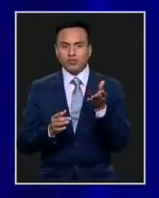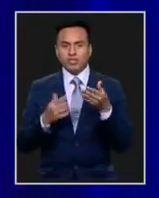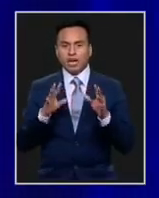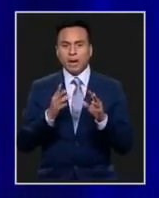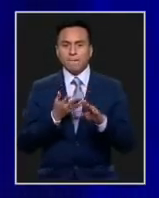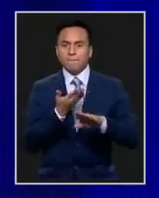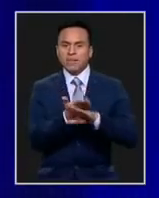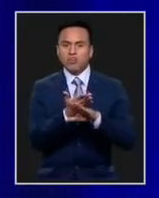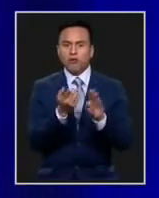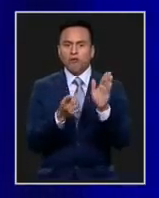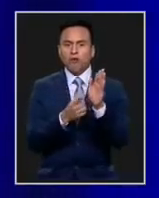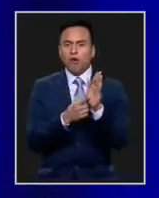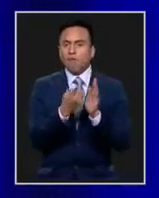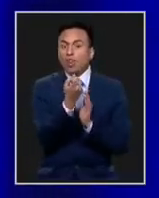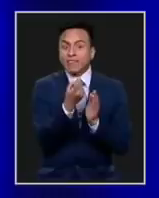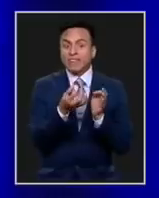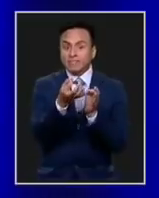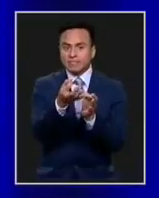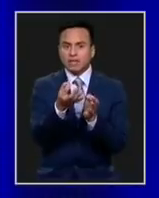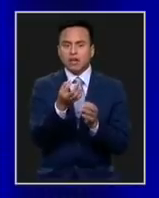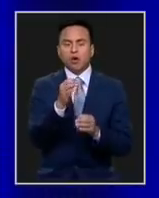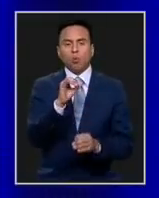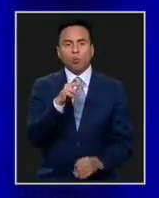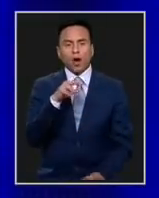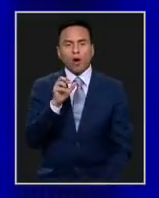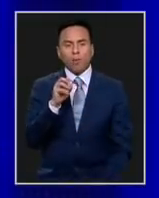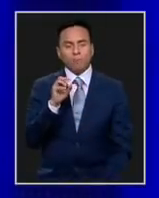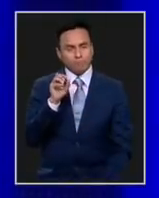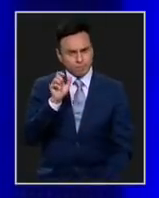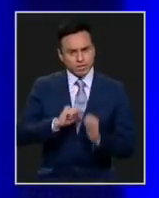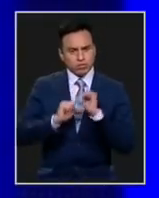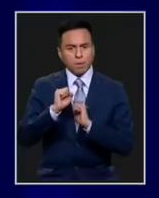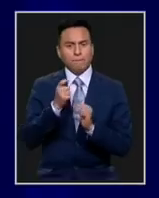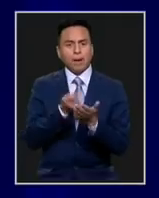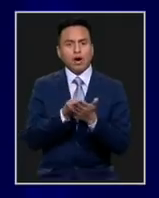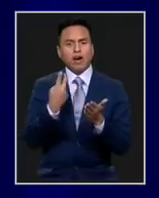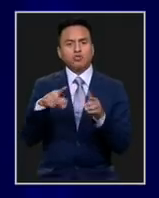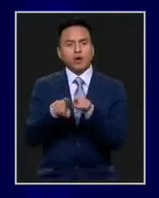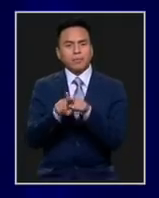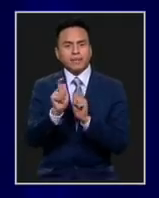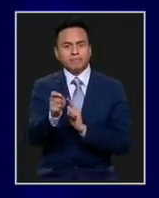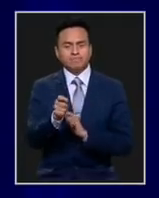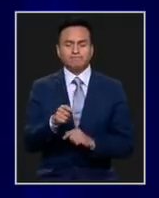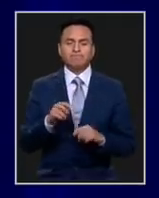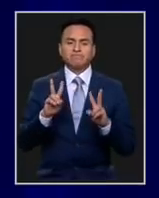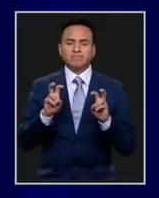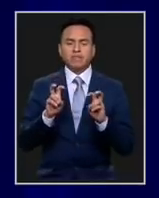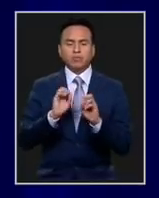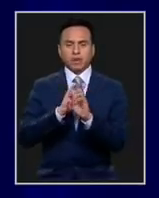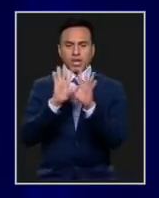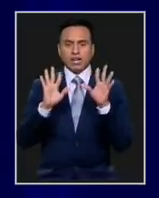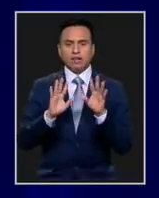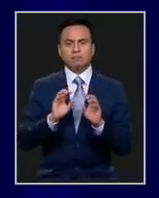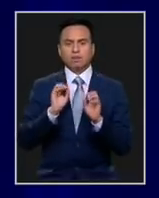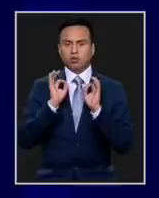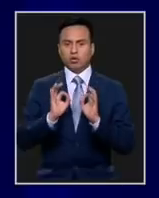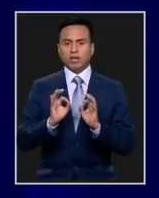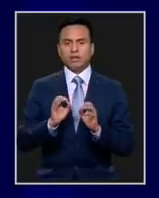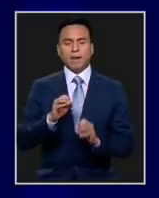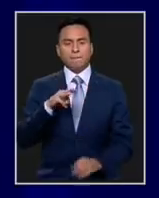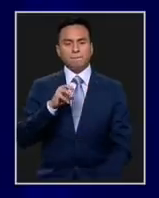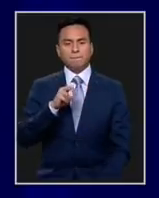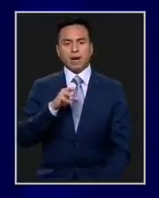habría pedido boletas al empresario Juan José Gana para triangular pagos a su hermana. En forma clara y categórica,